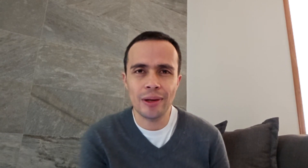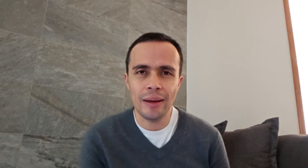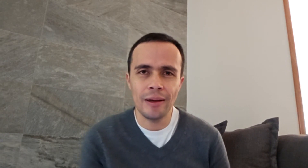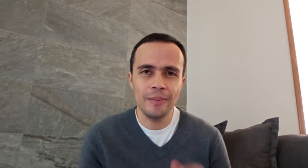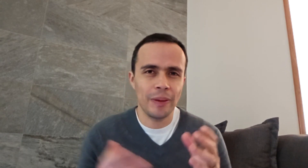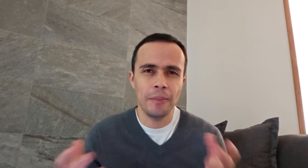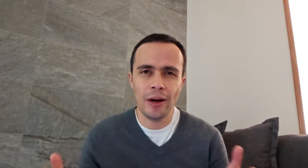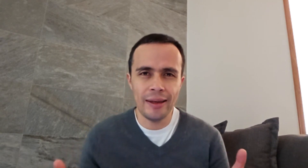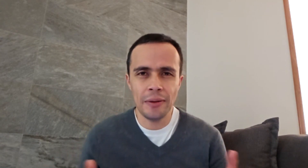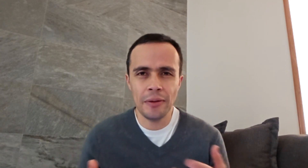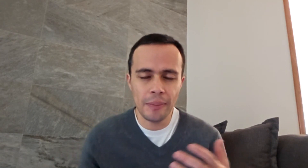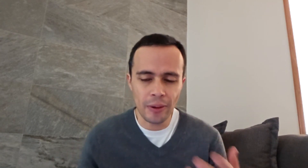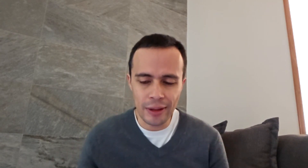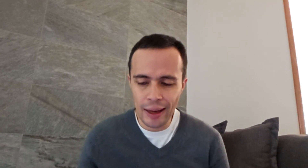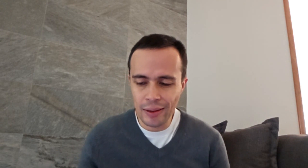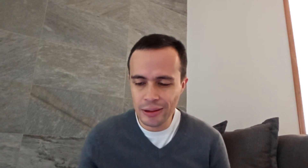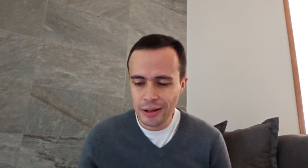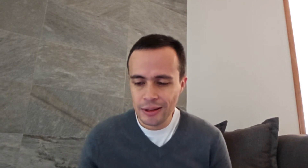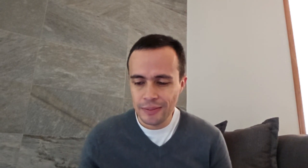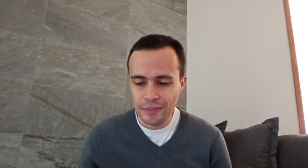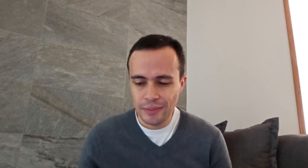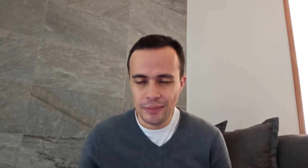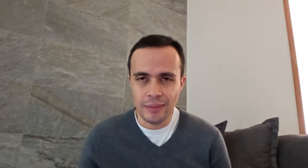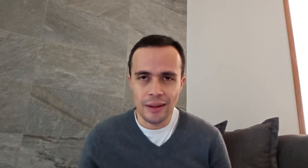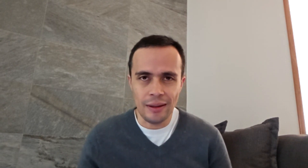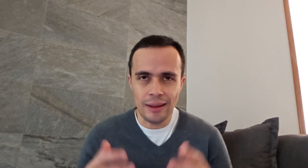Judicial, porque por ahí llegó un reportero